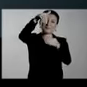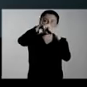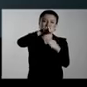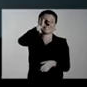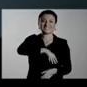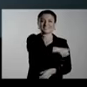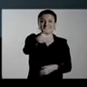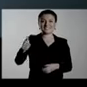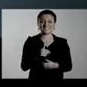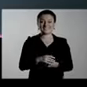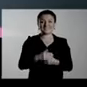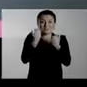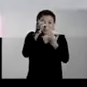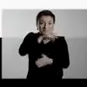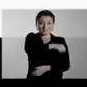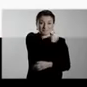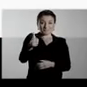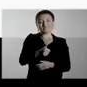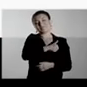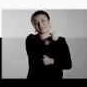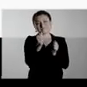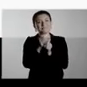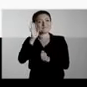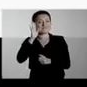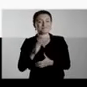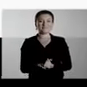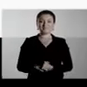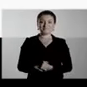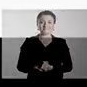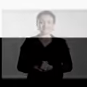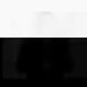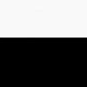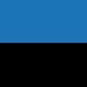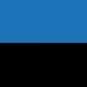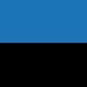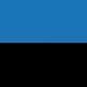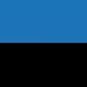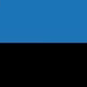diciembre, vota por el Chile de todos. Para un Chile de todos, todos con Michelle.